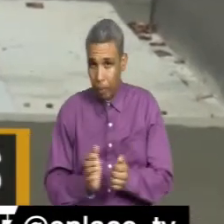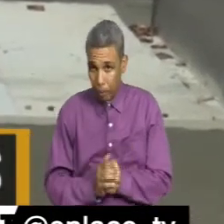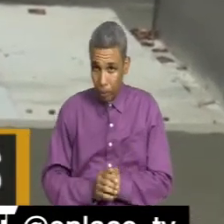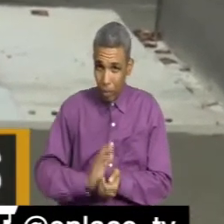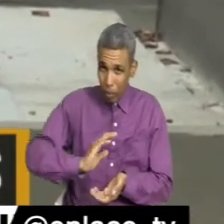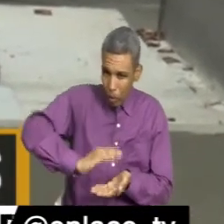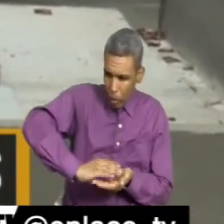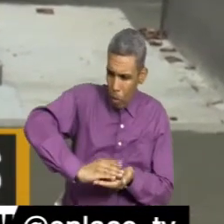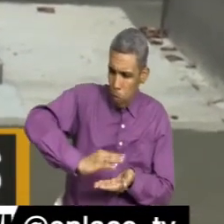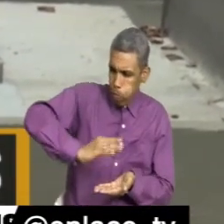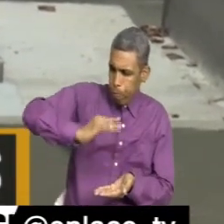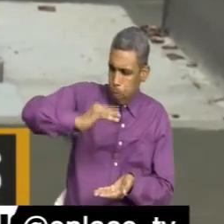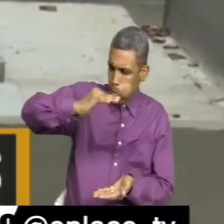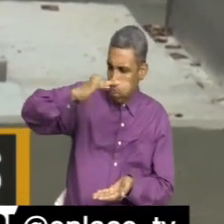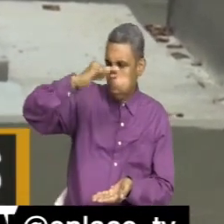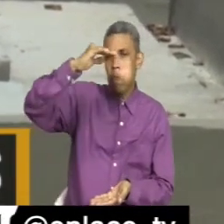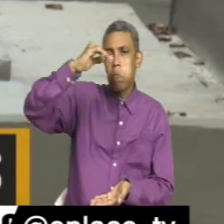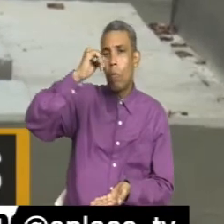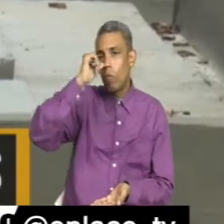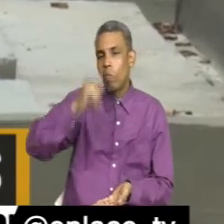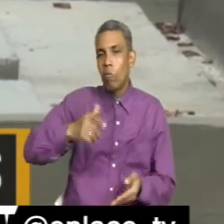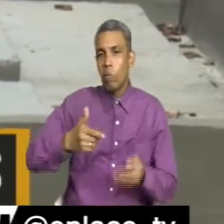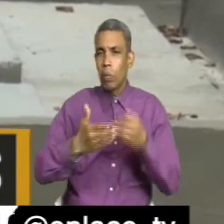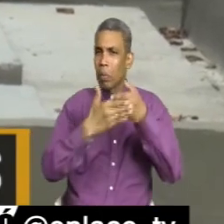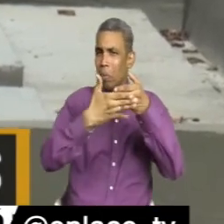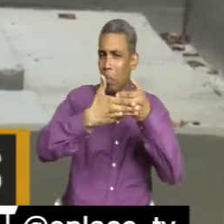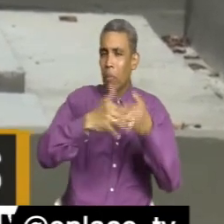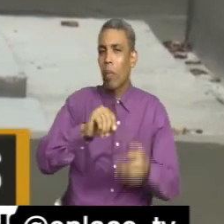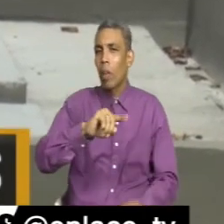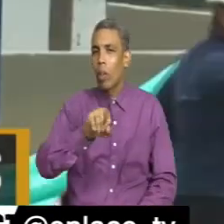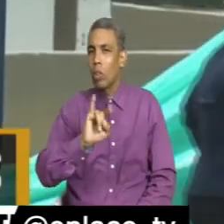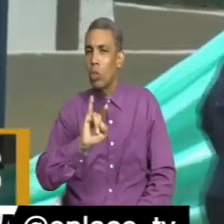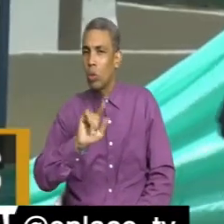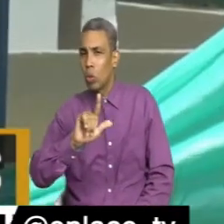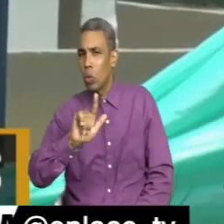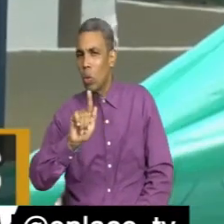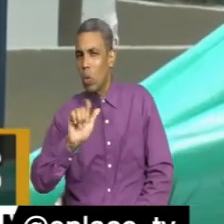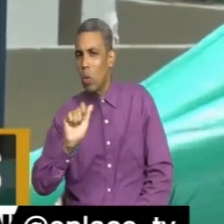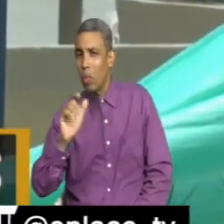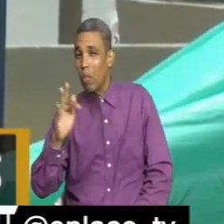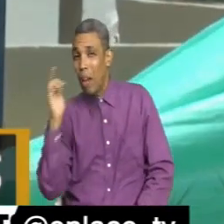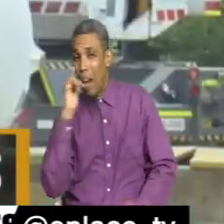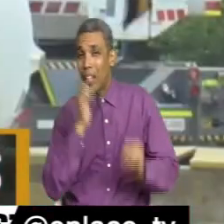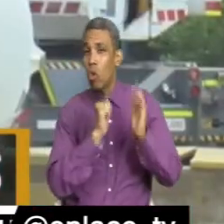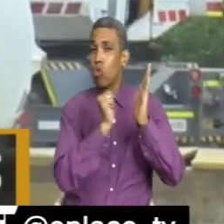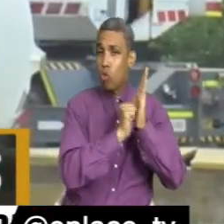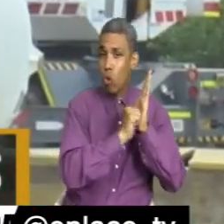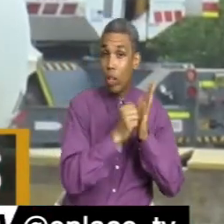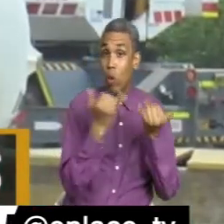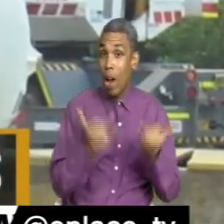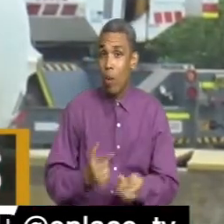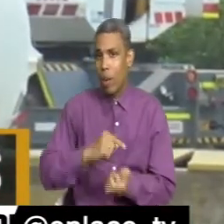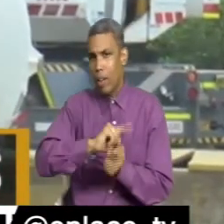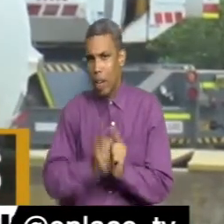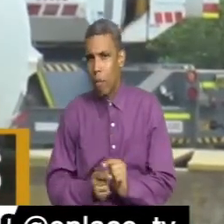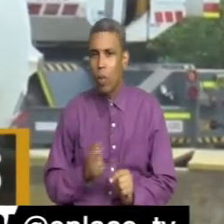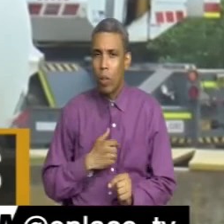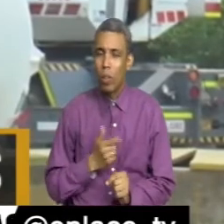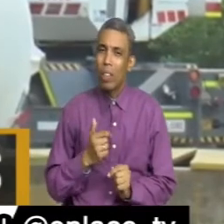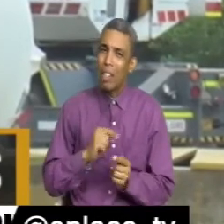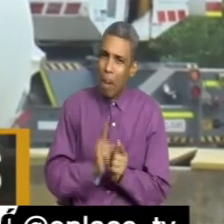Se estaba aplicando sulfato sólido, ya a partir de la fecha ya empieza a aplicarse el sulfato